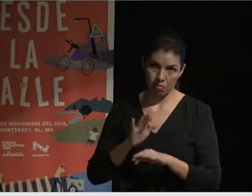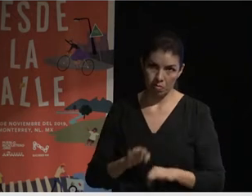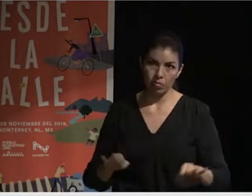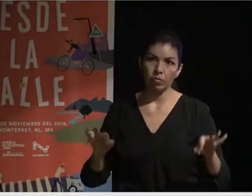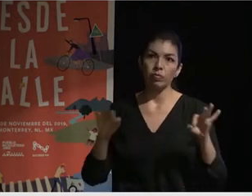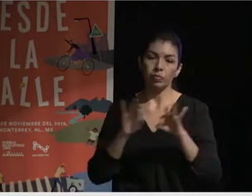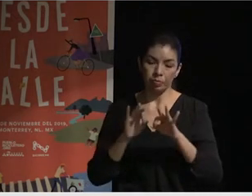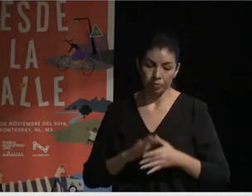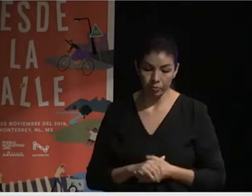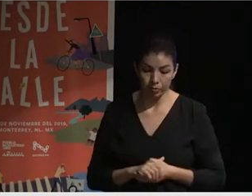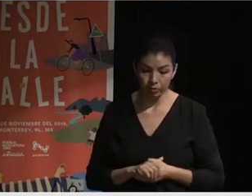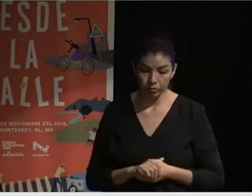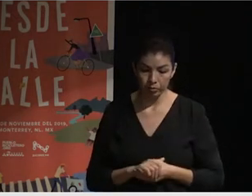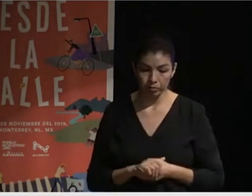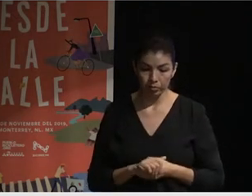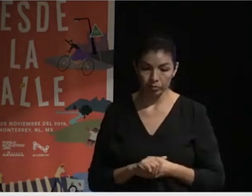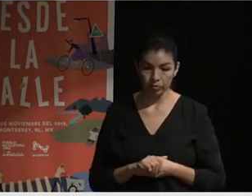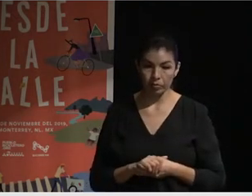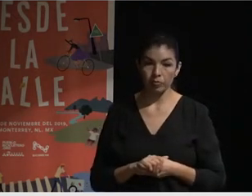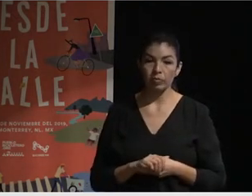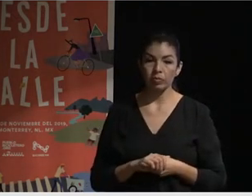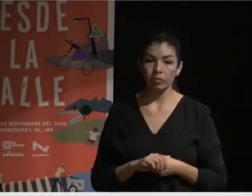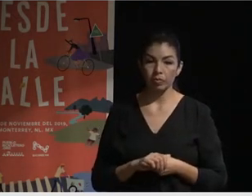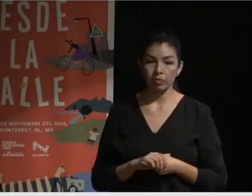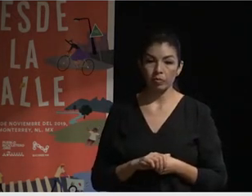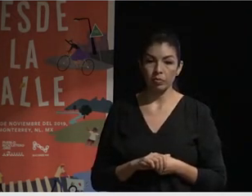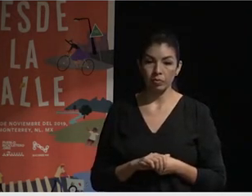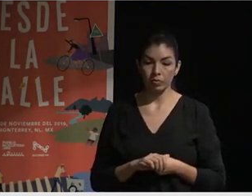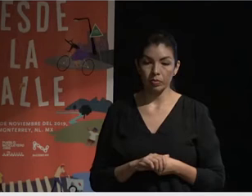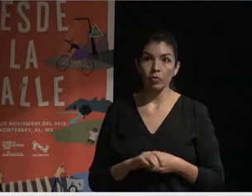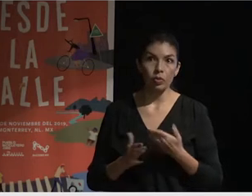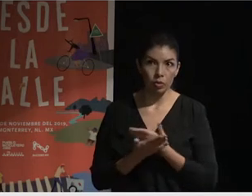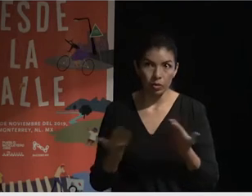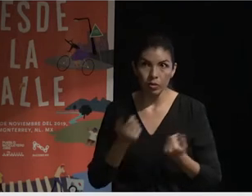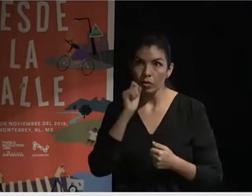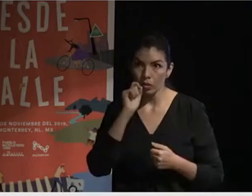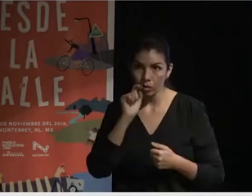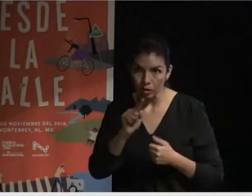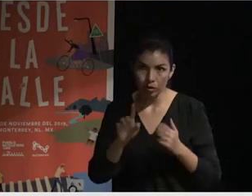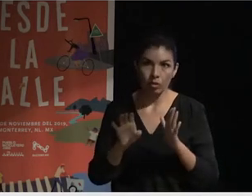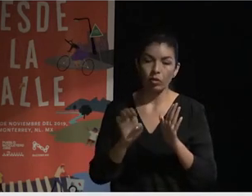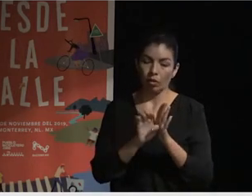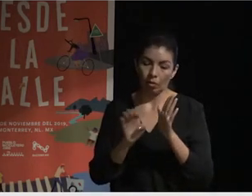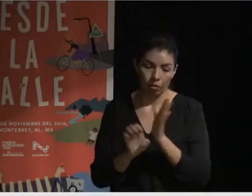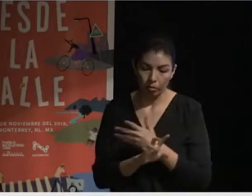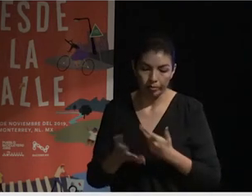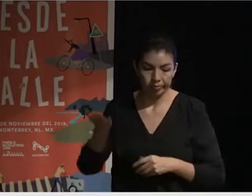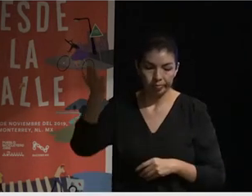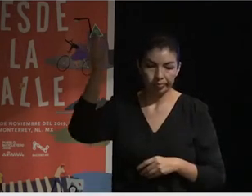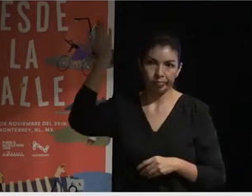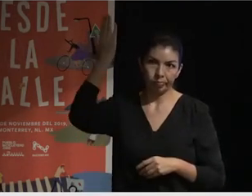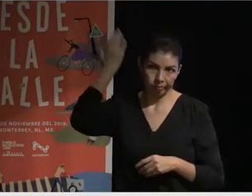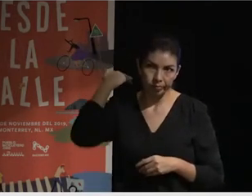humanas, incluso, no la competencia, que es la que nos impusieron los clásicos y los neoclásicos como modelo